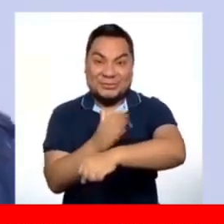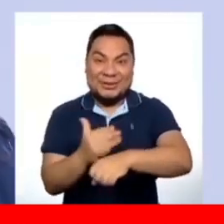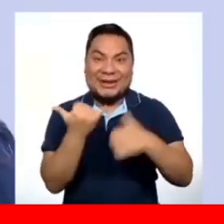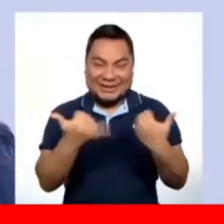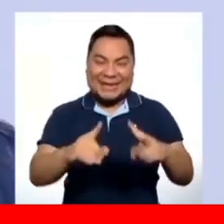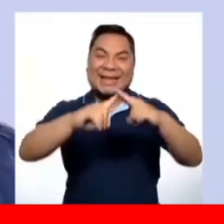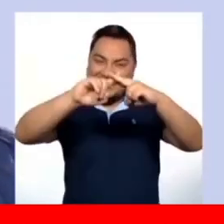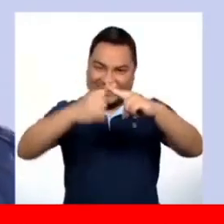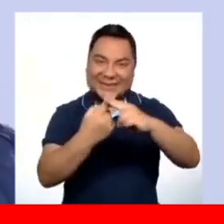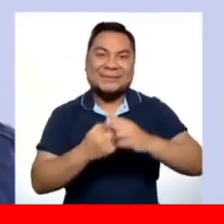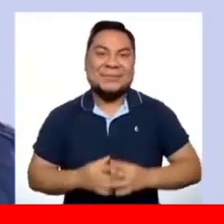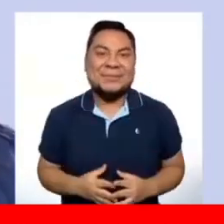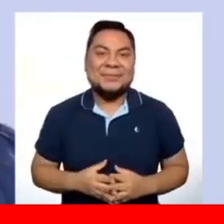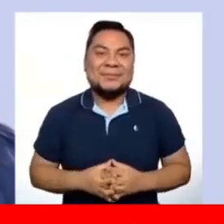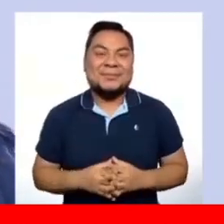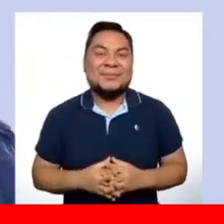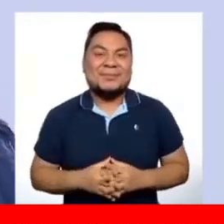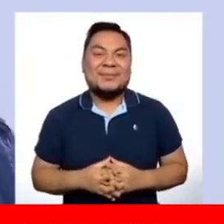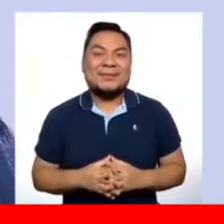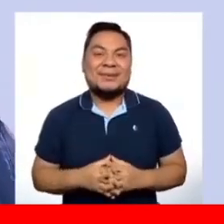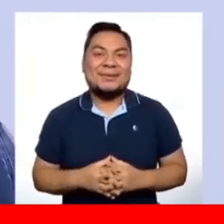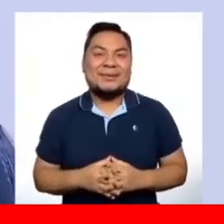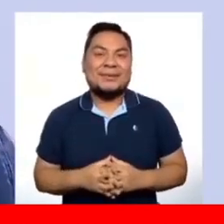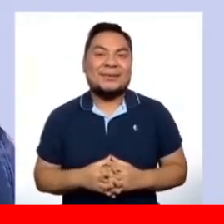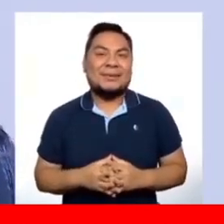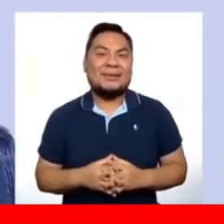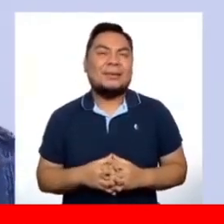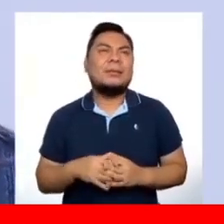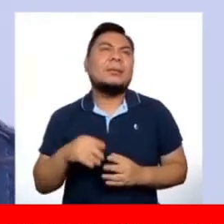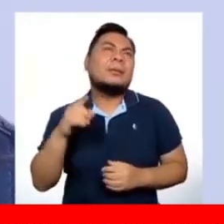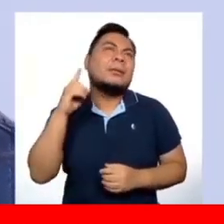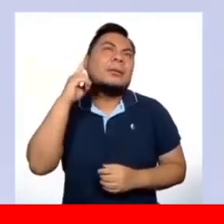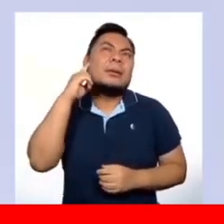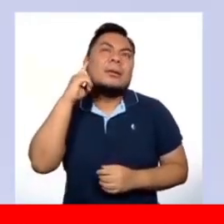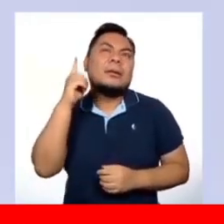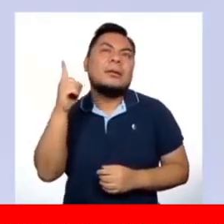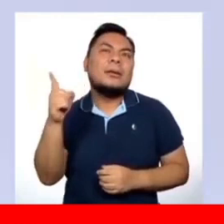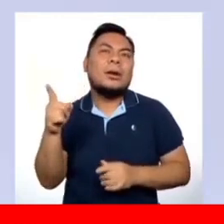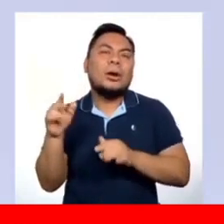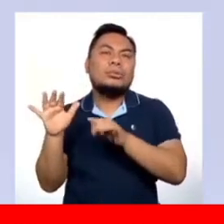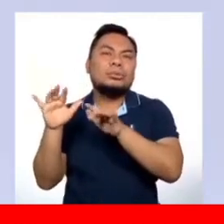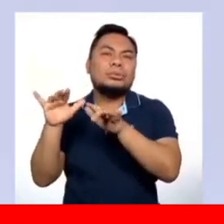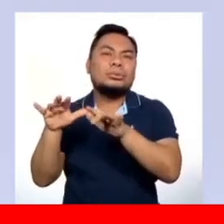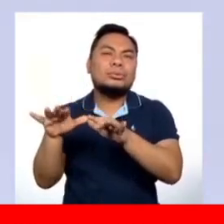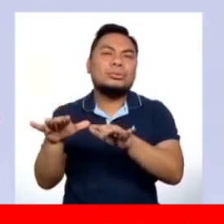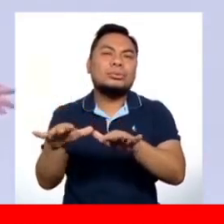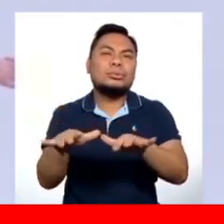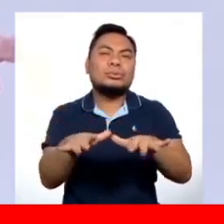empecemos!